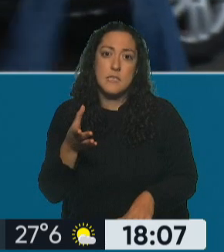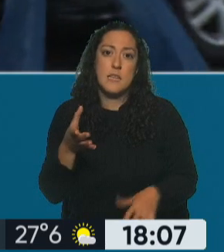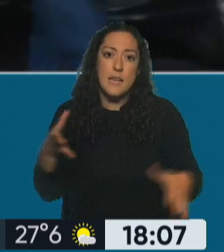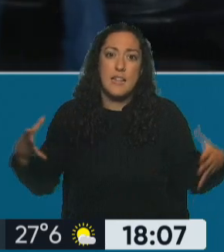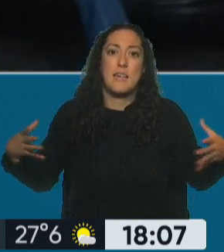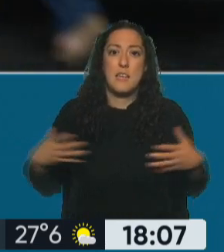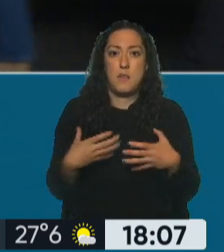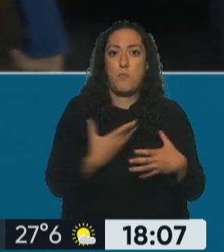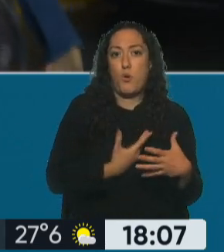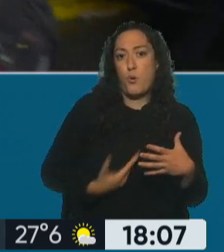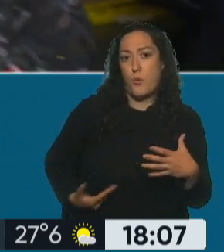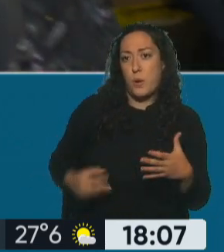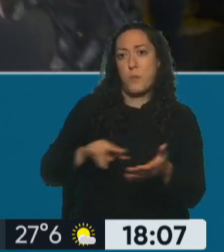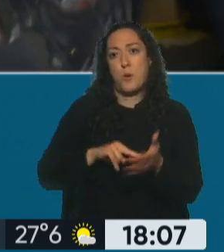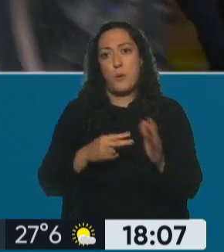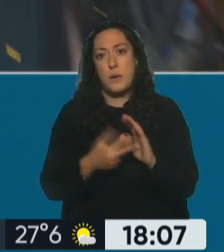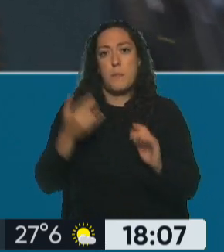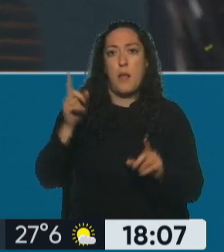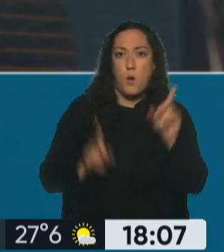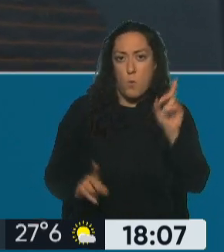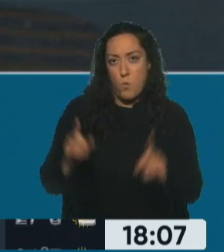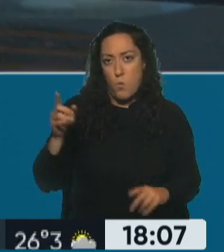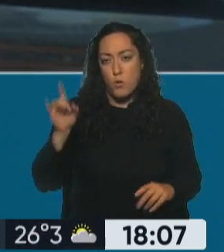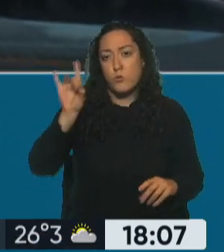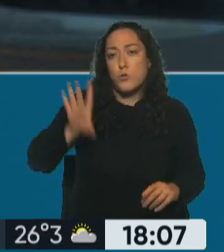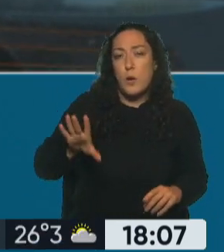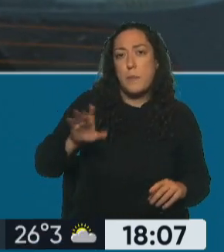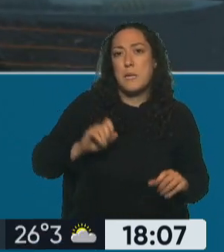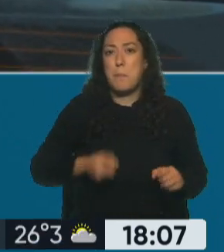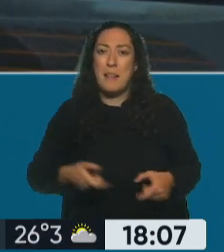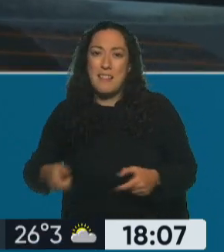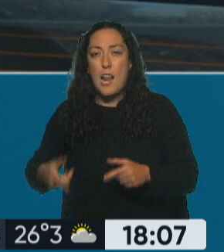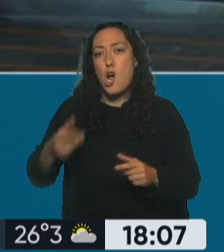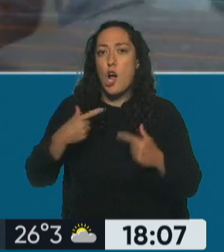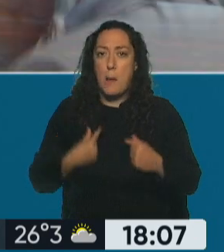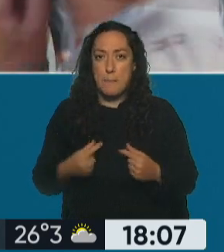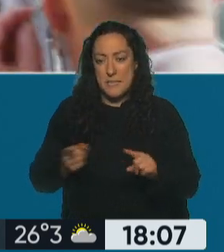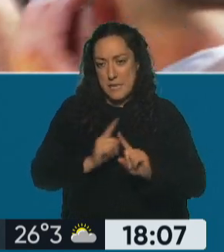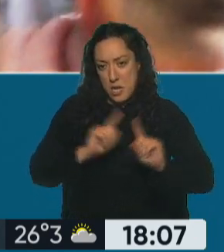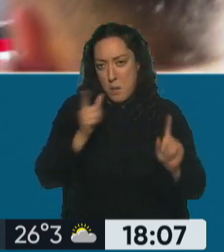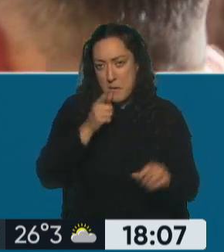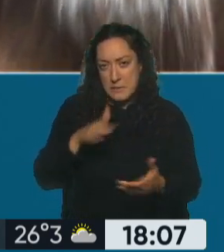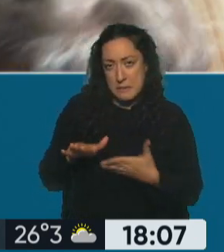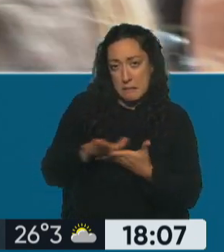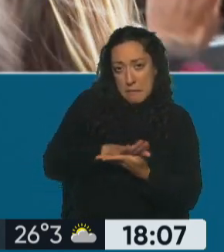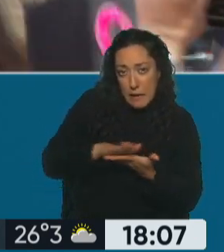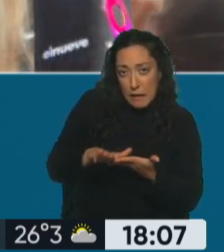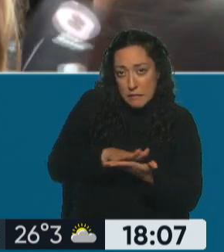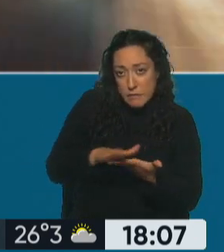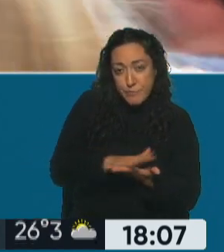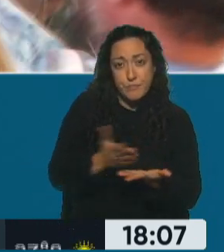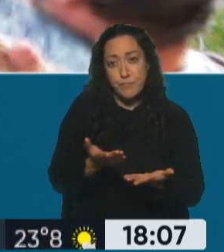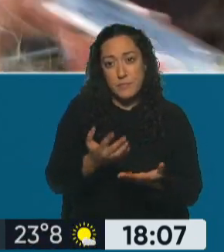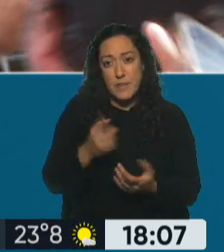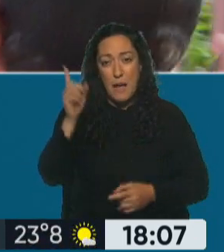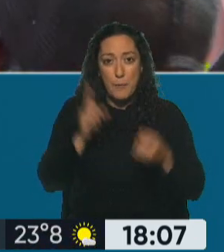de gobierno tiene algunos problemas que no son solamente elegir un pantalón y una camisa que sí, compiten, lo simplificó, ¿no? Con pantalón y camisa que a veces